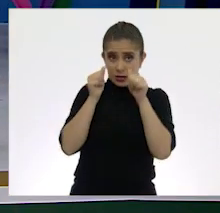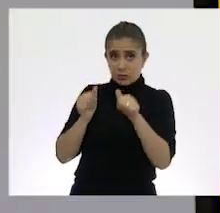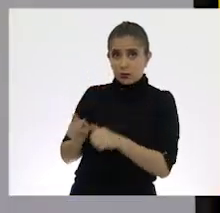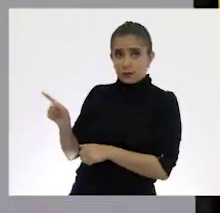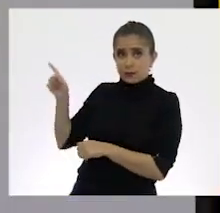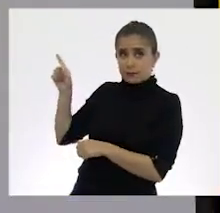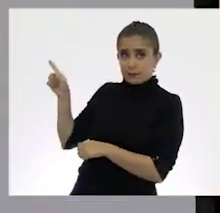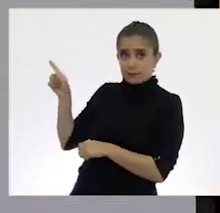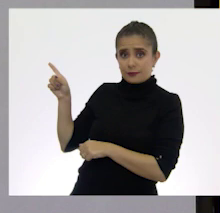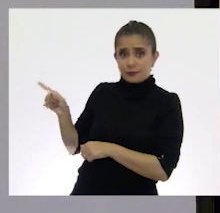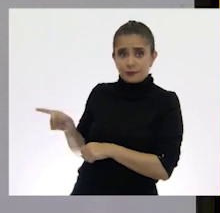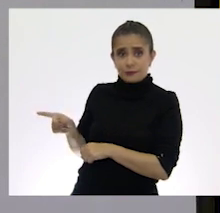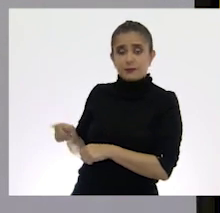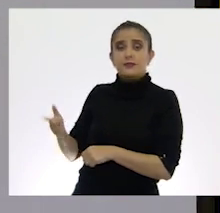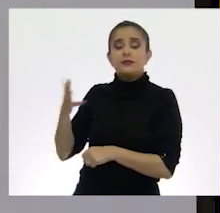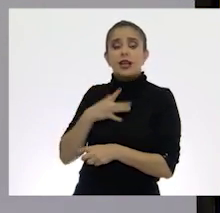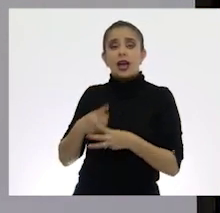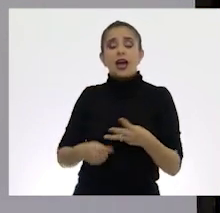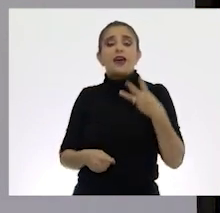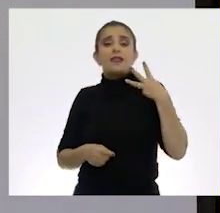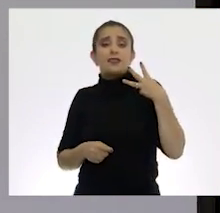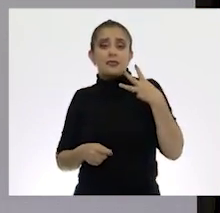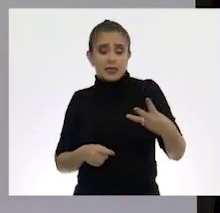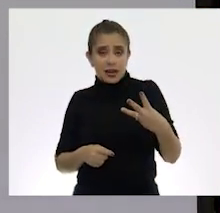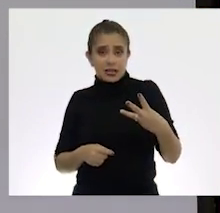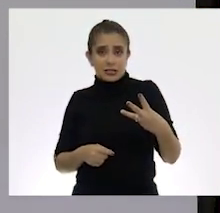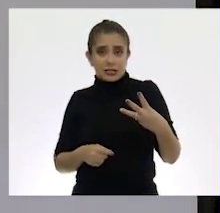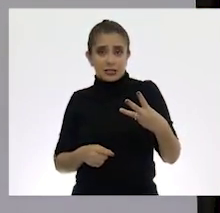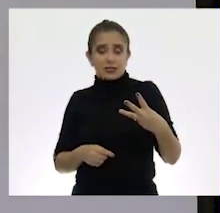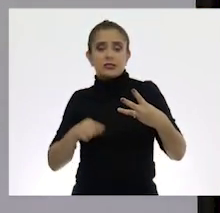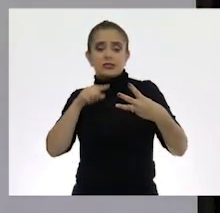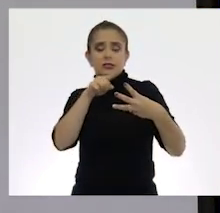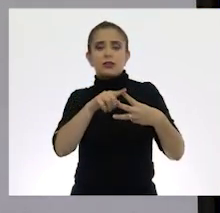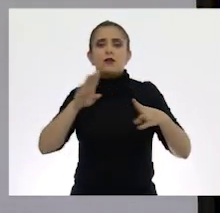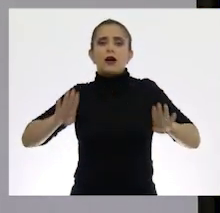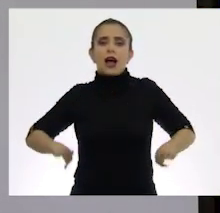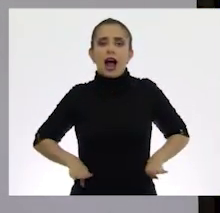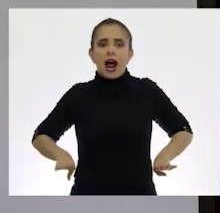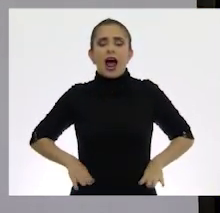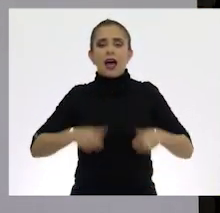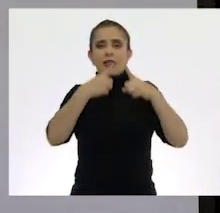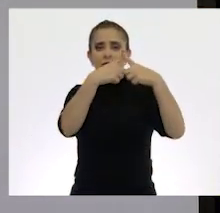tenemos tres tipos de triángulos.